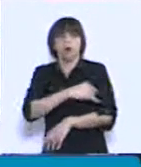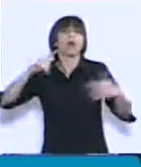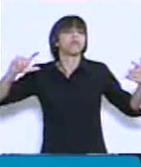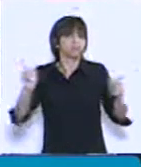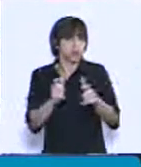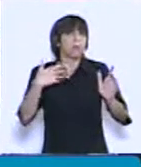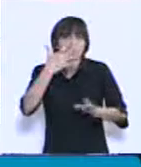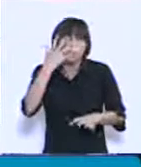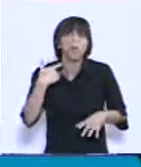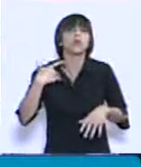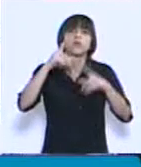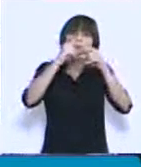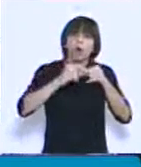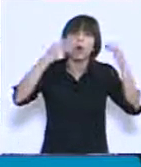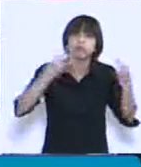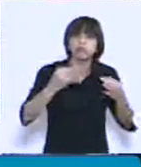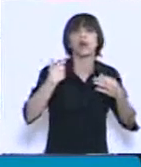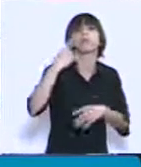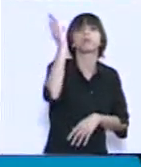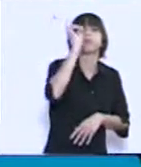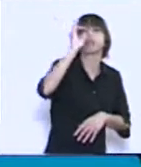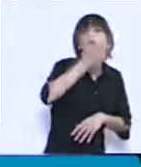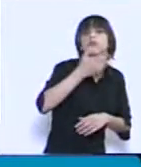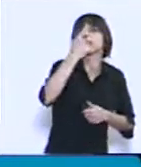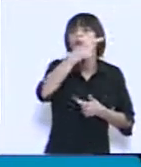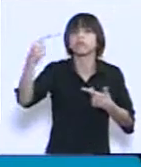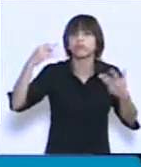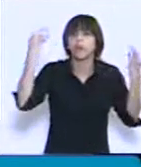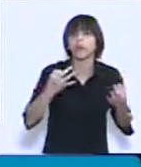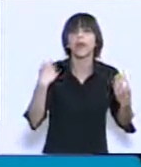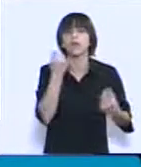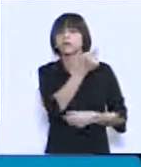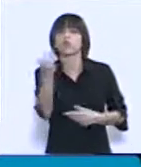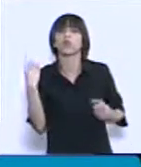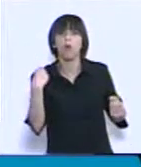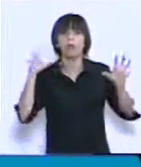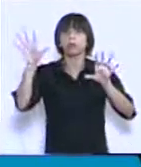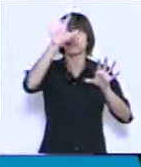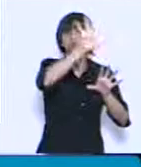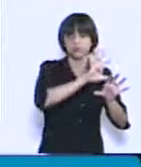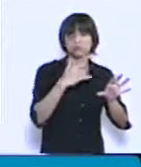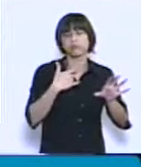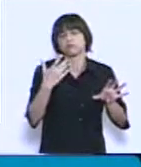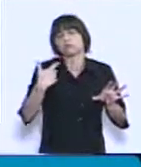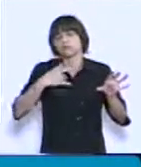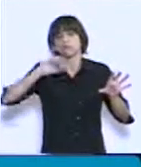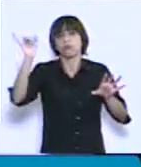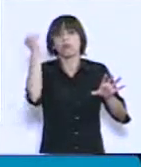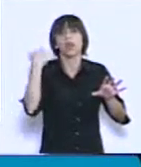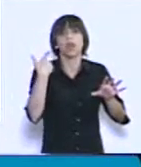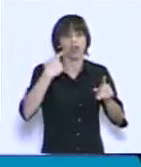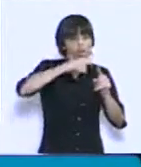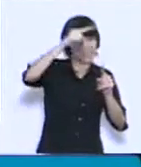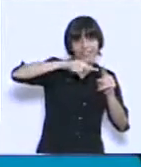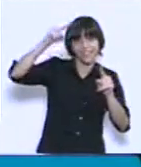con números, no con suposiciones. Por eso cuando uno duda de esto, lo mejor que podríamos tener es estadística para ir al